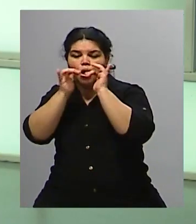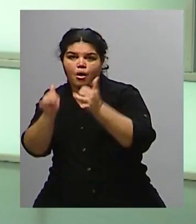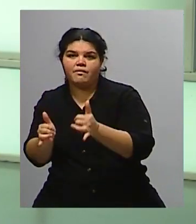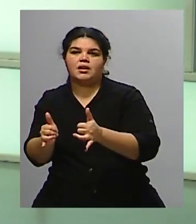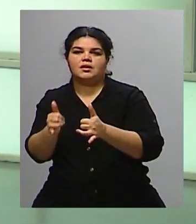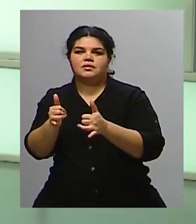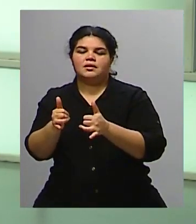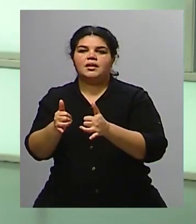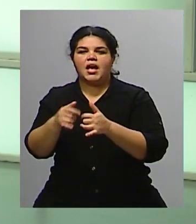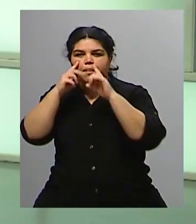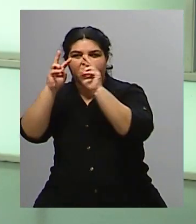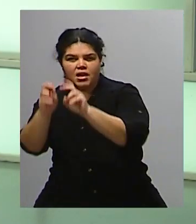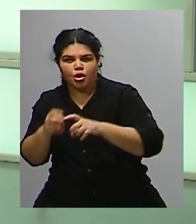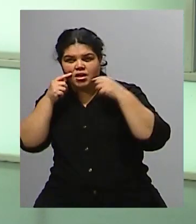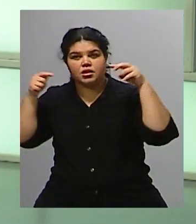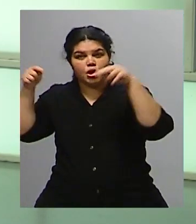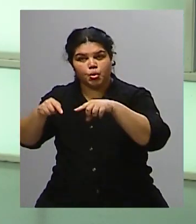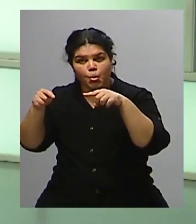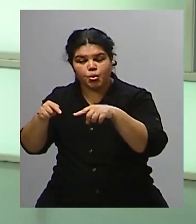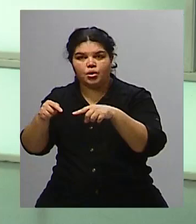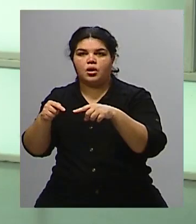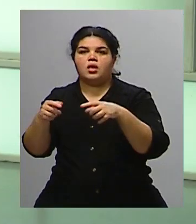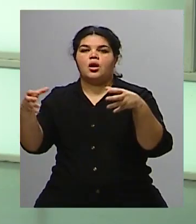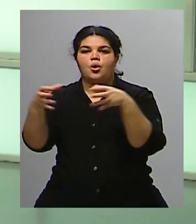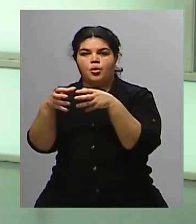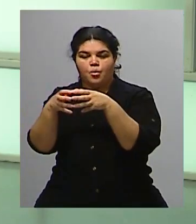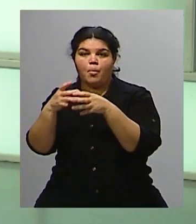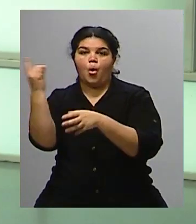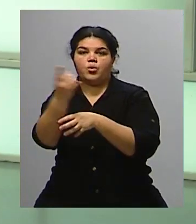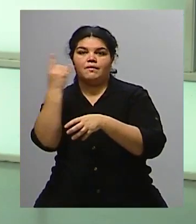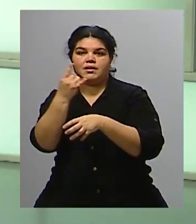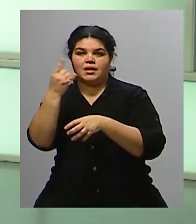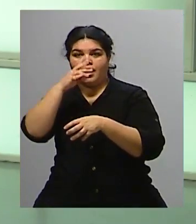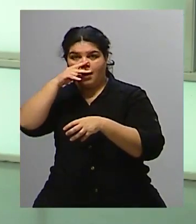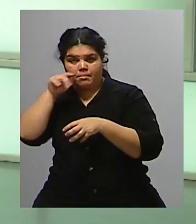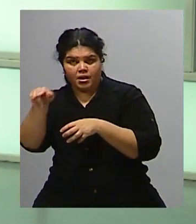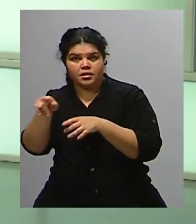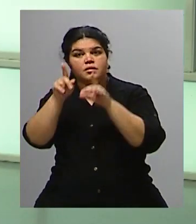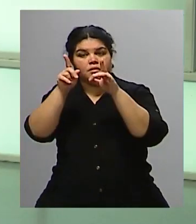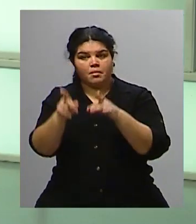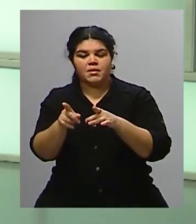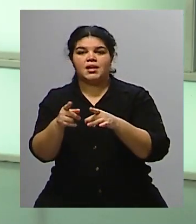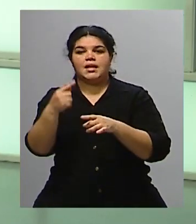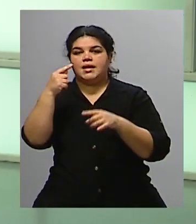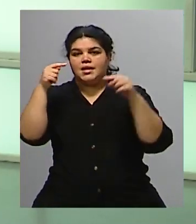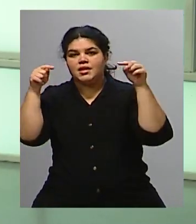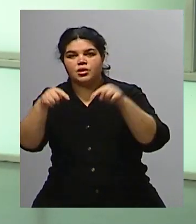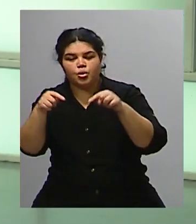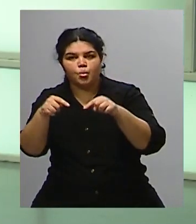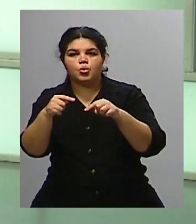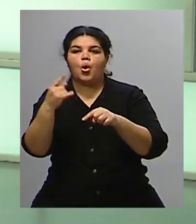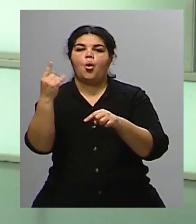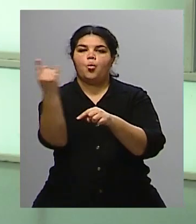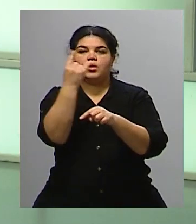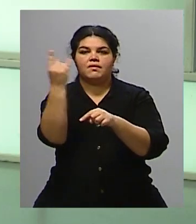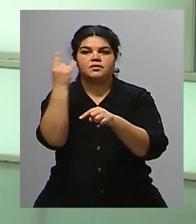Relaciones Internacionales de la Universidad Nacional de La Plata y maestrando e investigador en el Instituto Universitario Europeo,